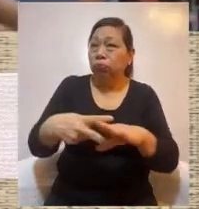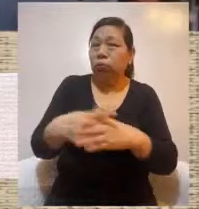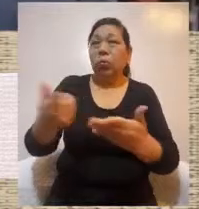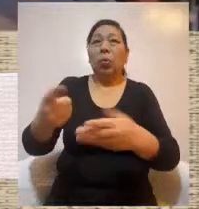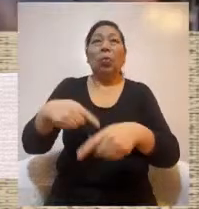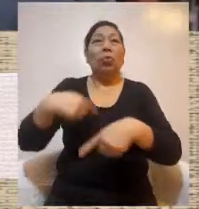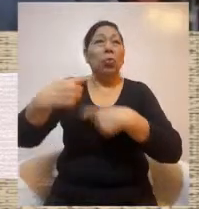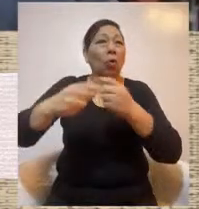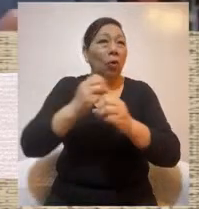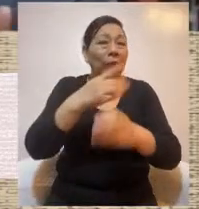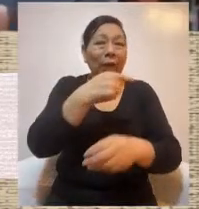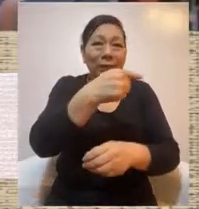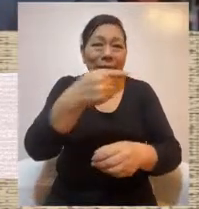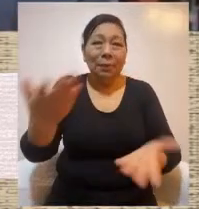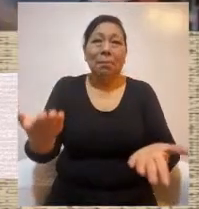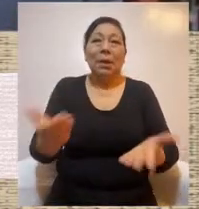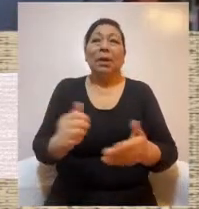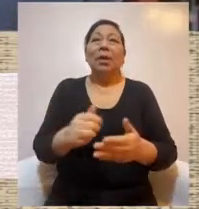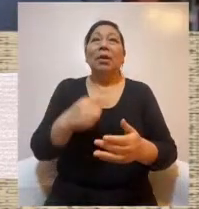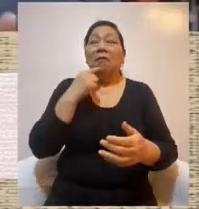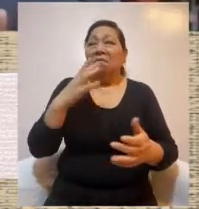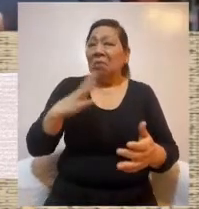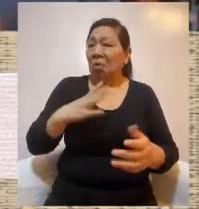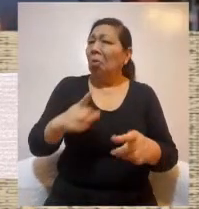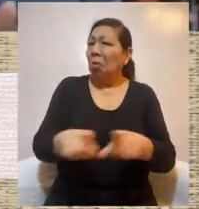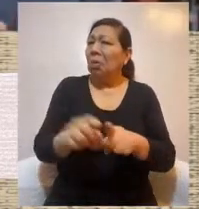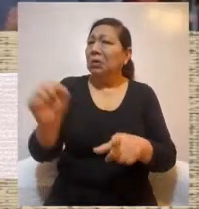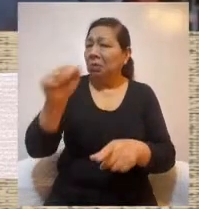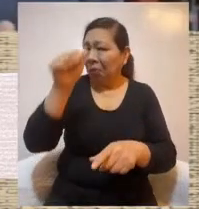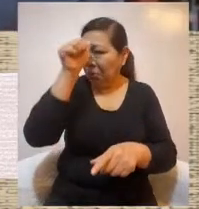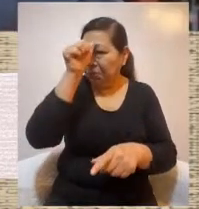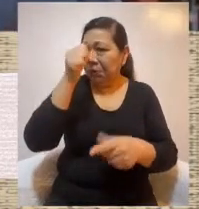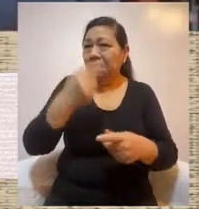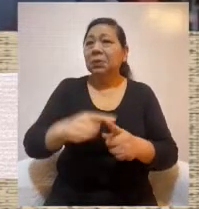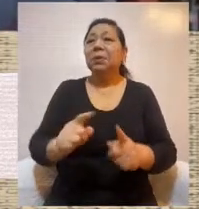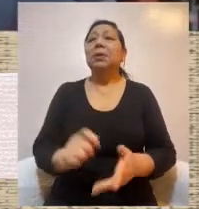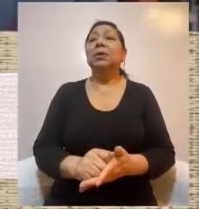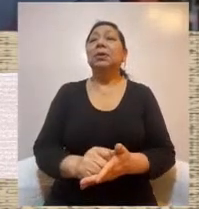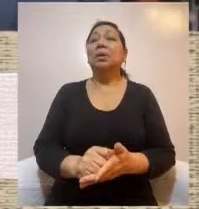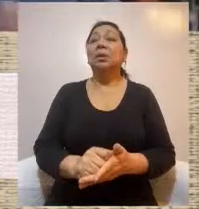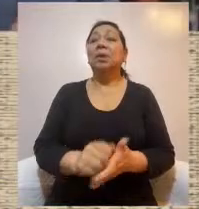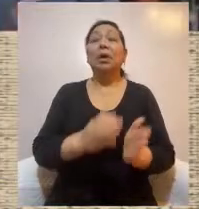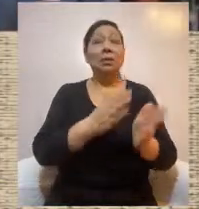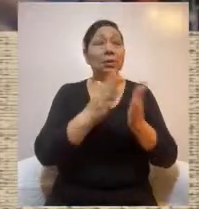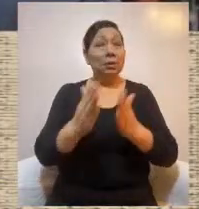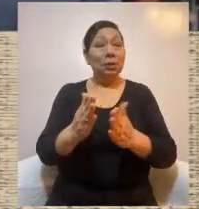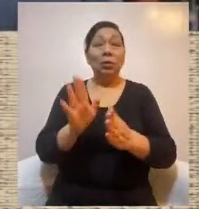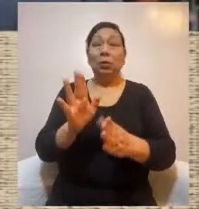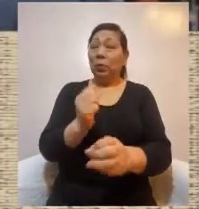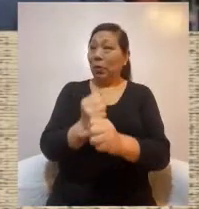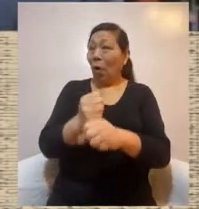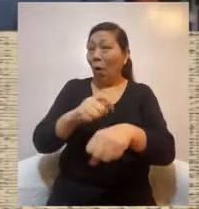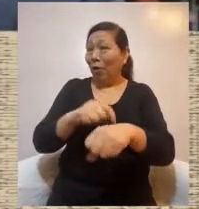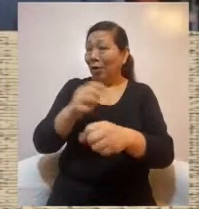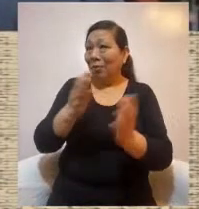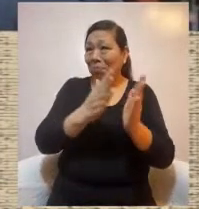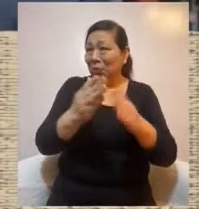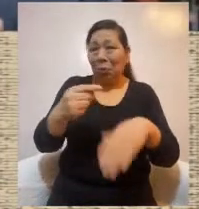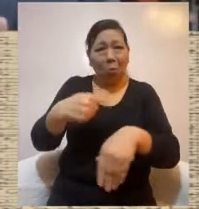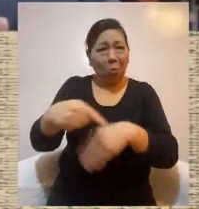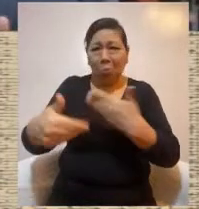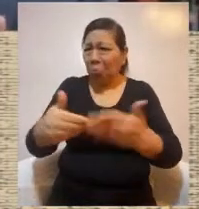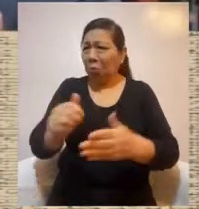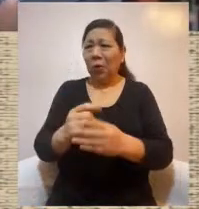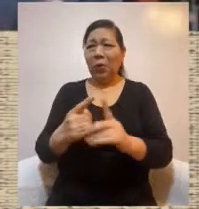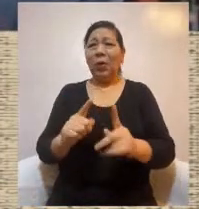corte durante todos los días de la semana, incluidos los feriados y también los sábados y domingos, y fuera el horario de trabajo, lo